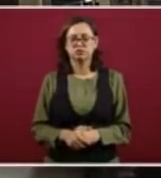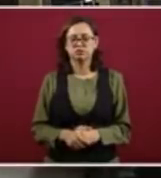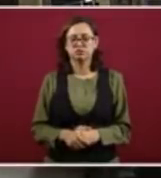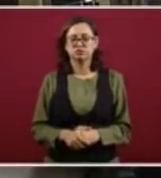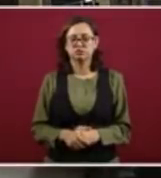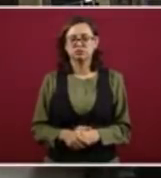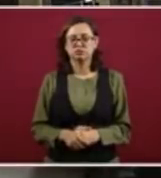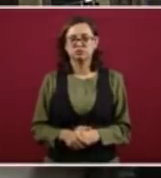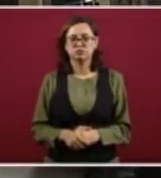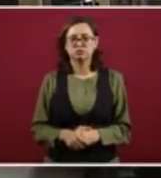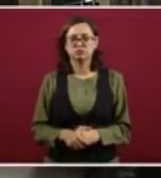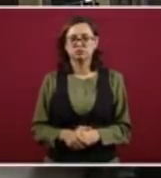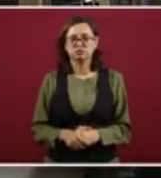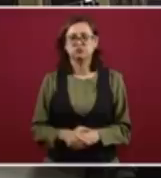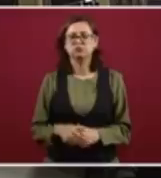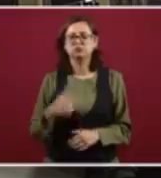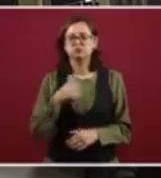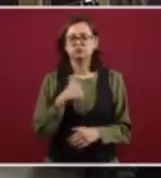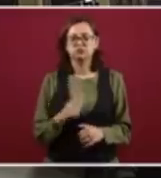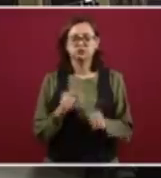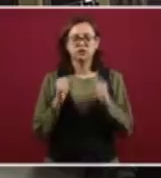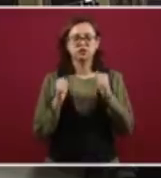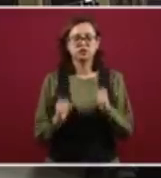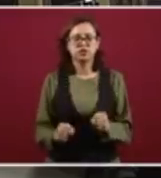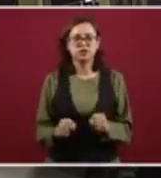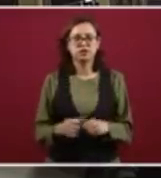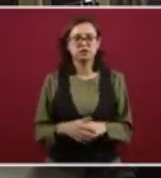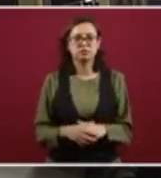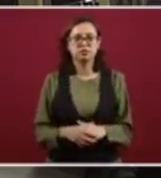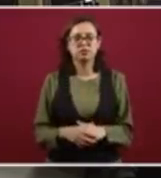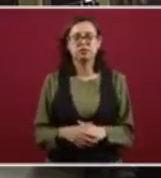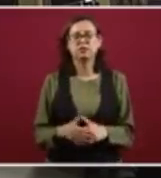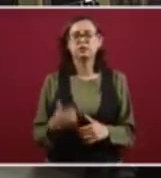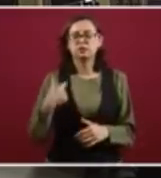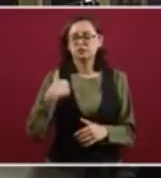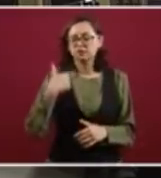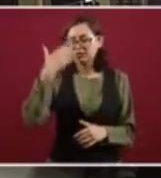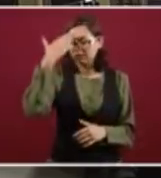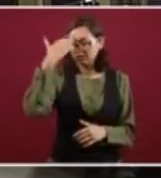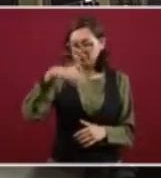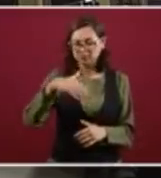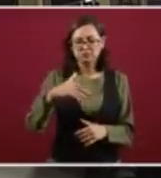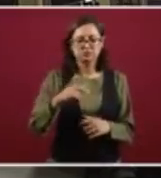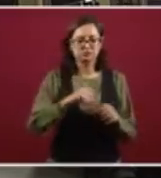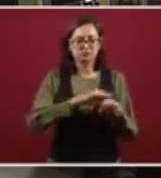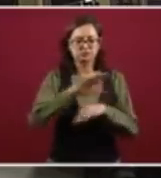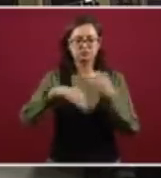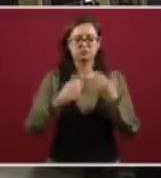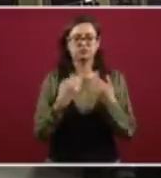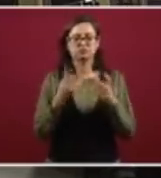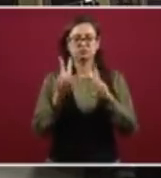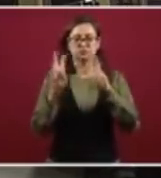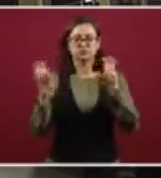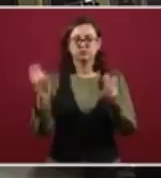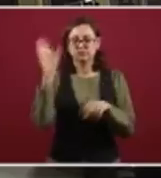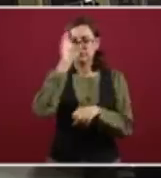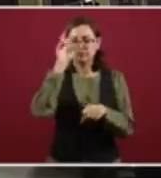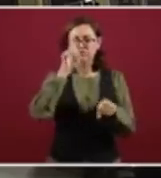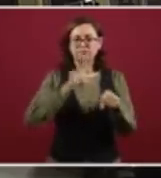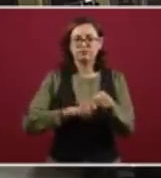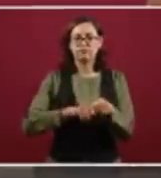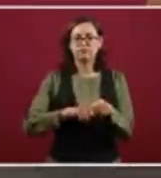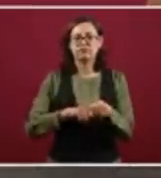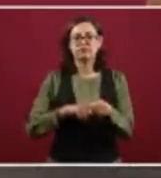yo estoy seguro que la Secretaría de Cultura, todo esto siempre de acuerdo con